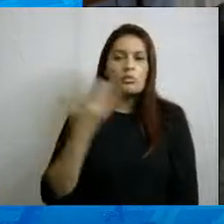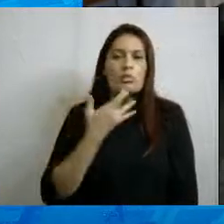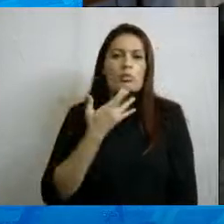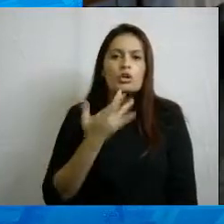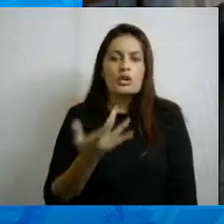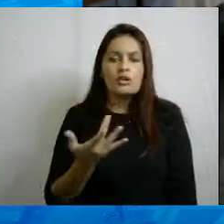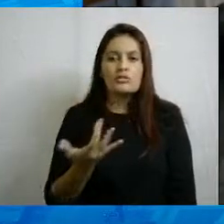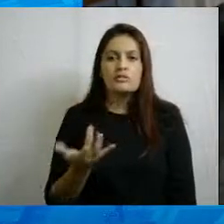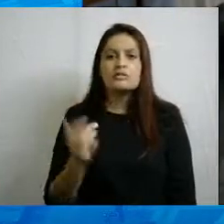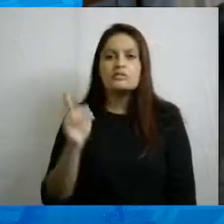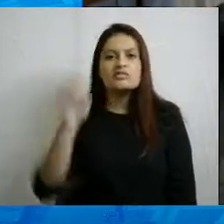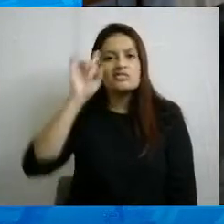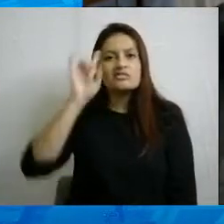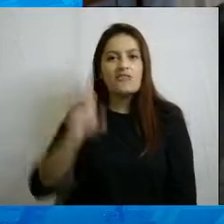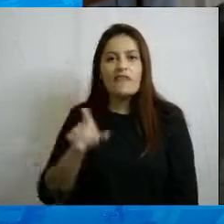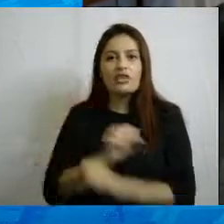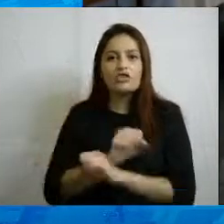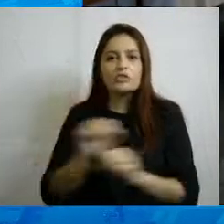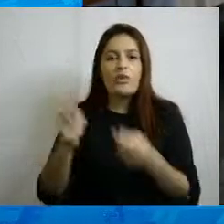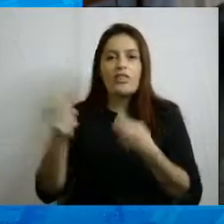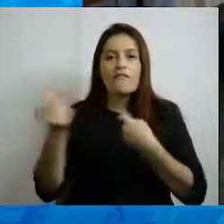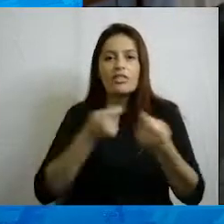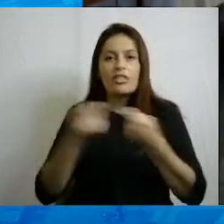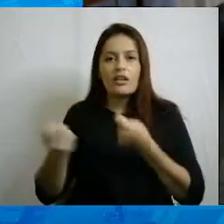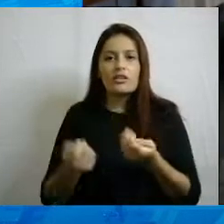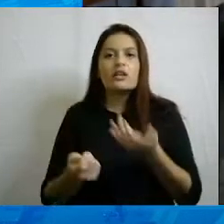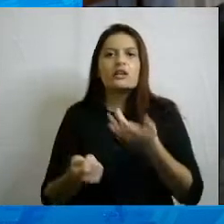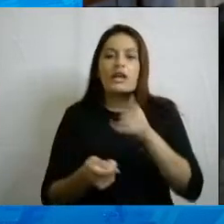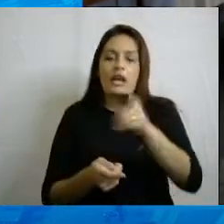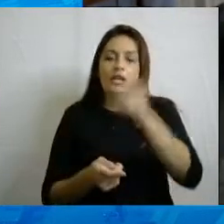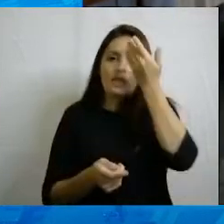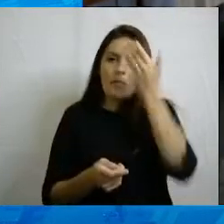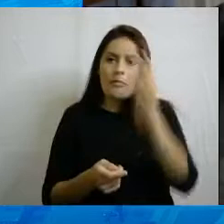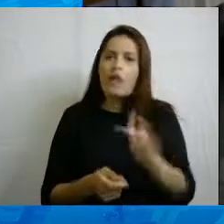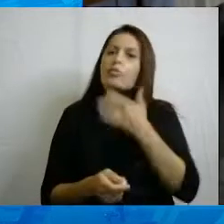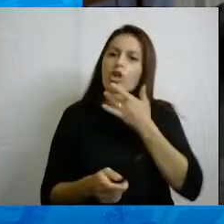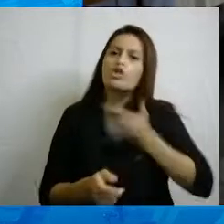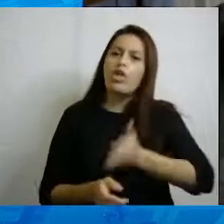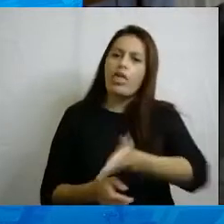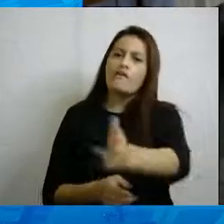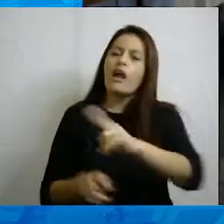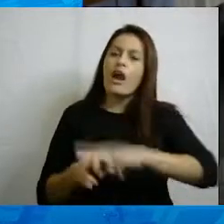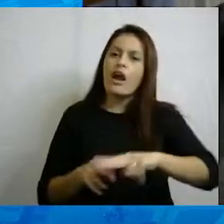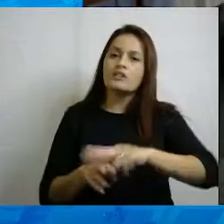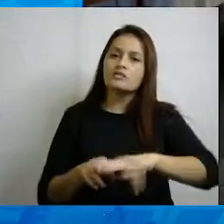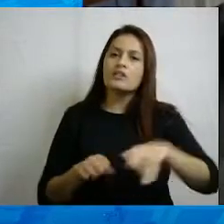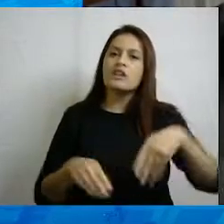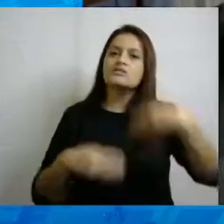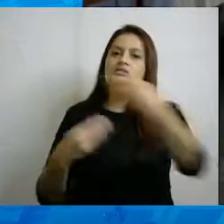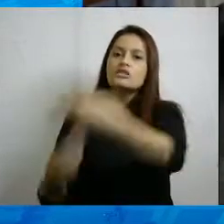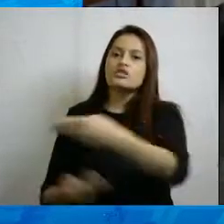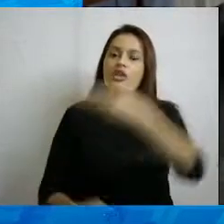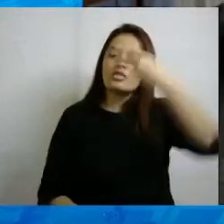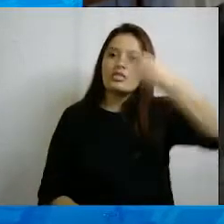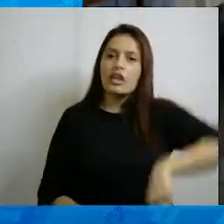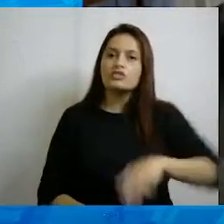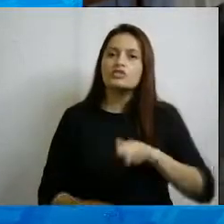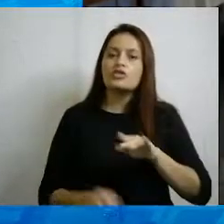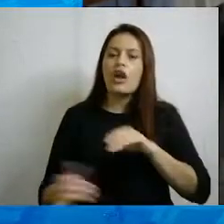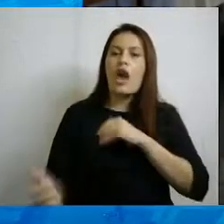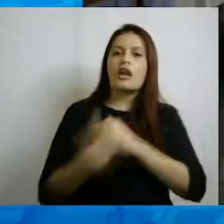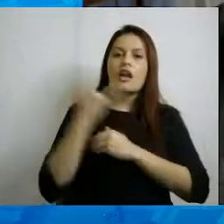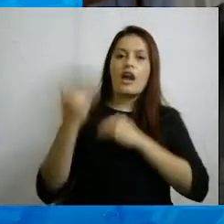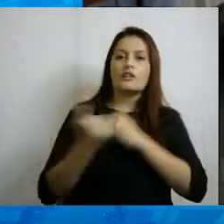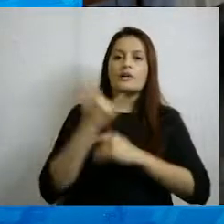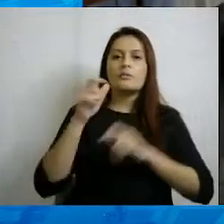ahí. Si ellos saben que no se puede vender, que es irregular, ¿por qué siguen haciendo sesión de derecho y siguen engañando a la gente?